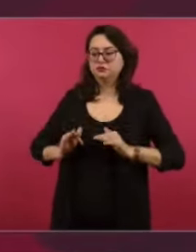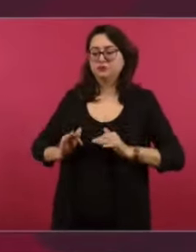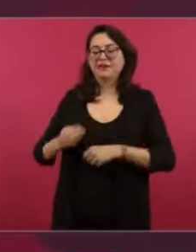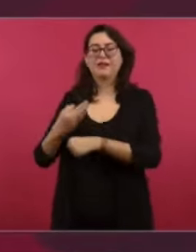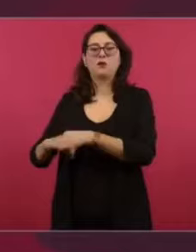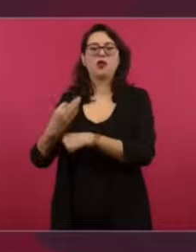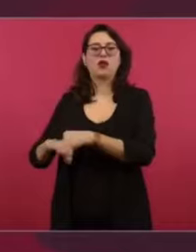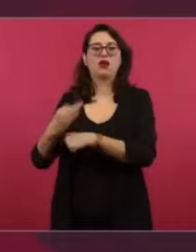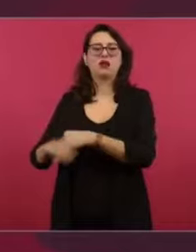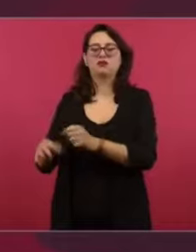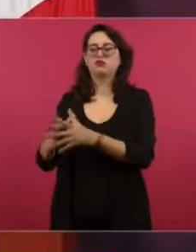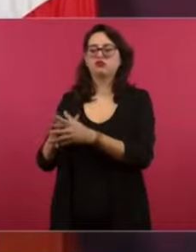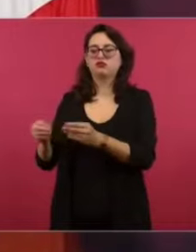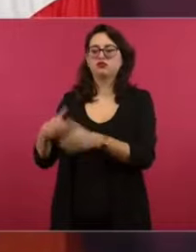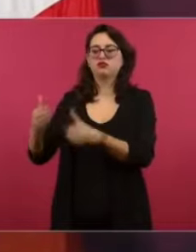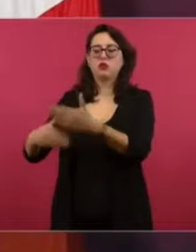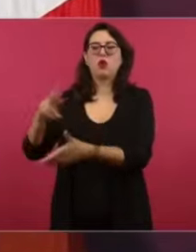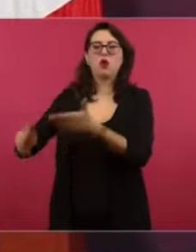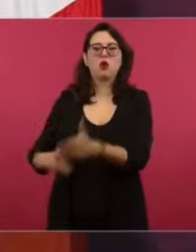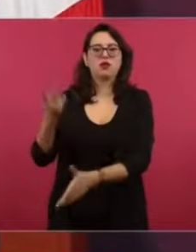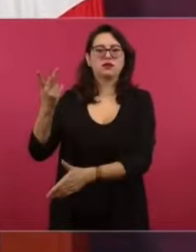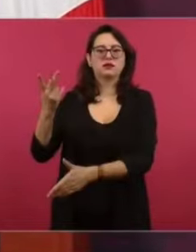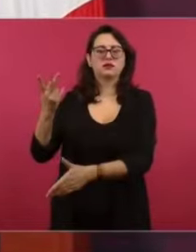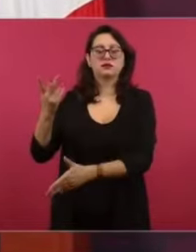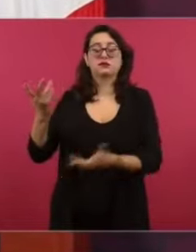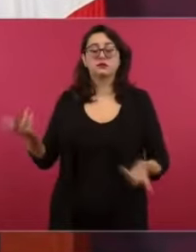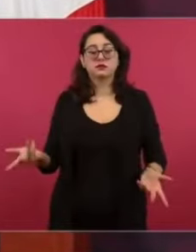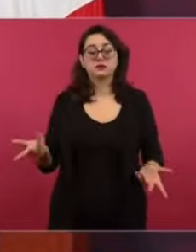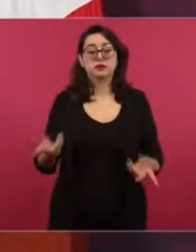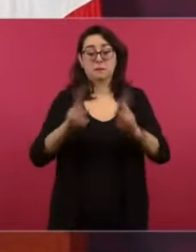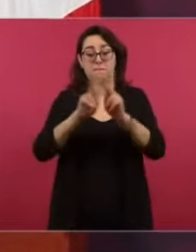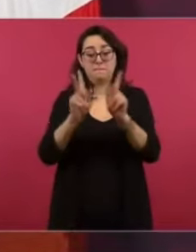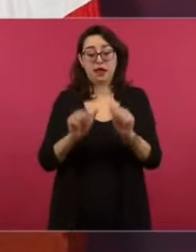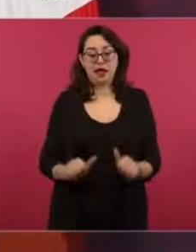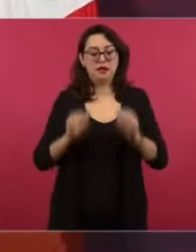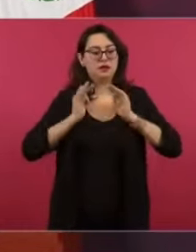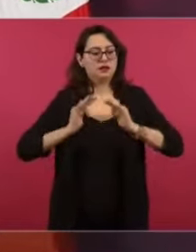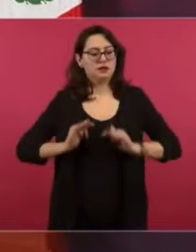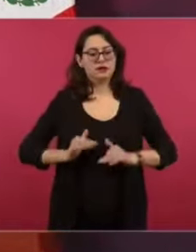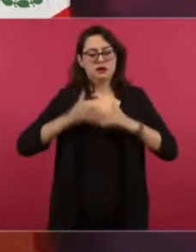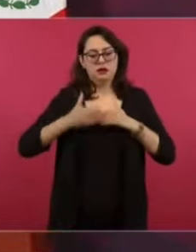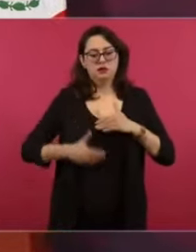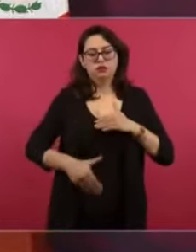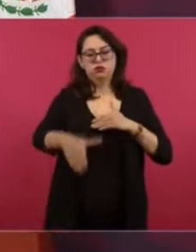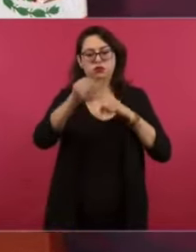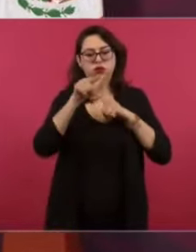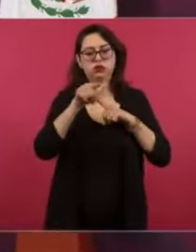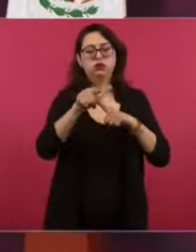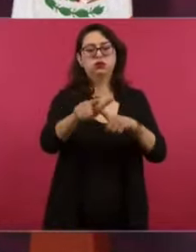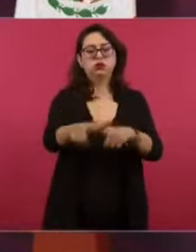justicia. Y eso es lo que estamos nosotros llevando a la práctica. Y no quiero polemizar con